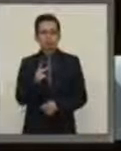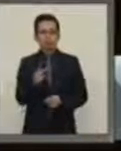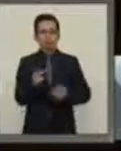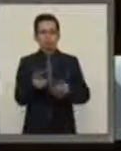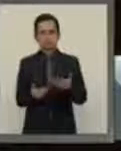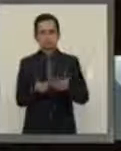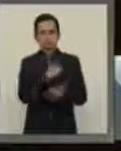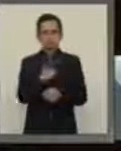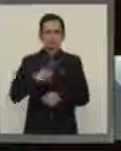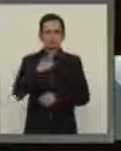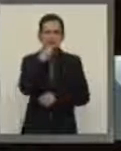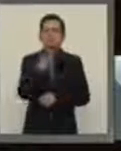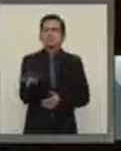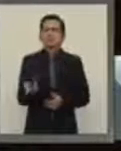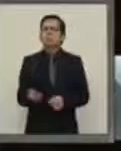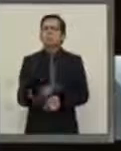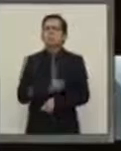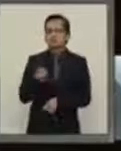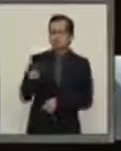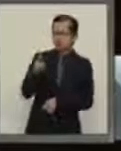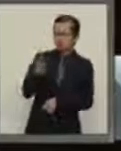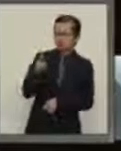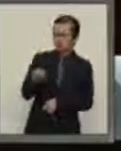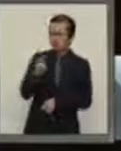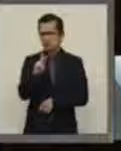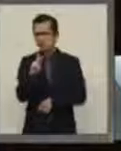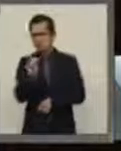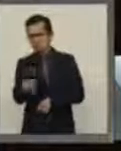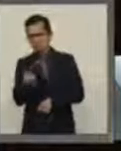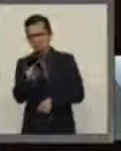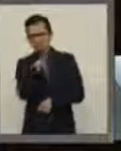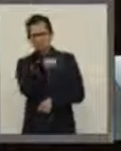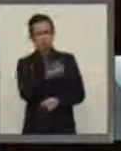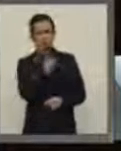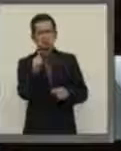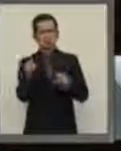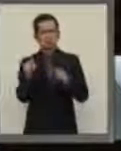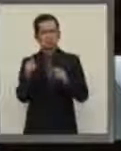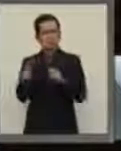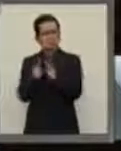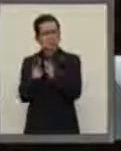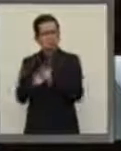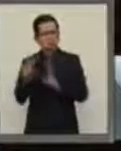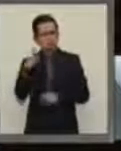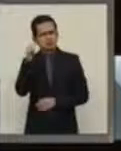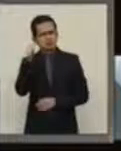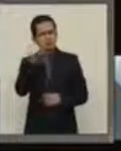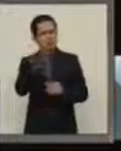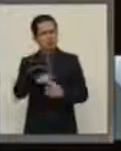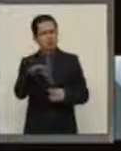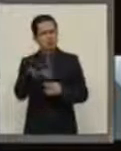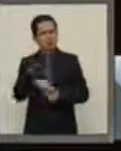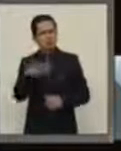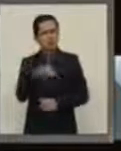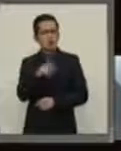sucediendo con el PRI y el PAN y los demás partidos que han votado en contra de los derechos laborales de manera